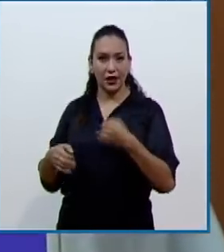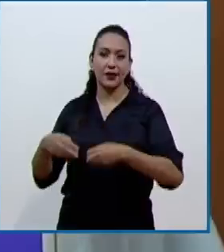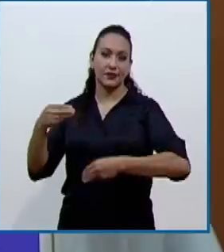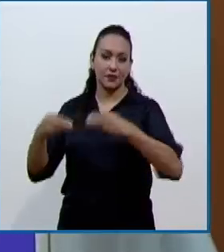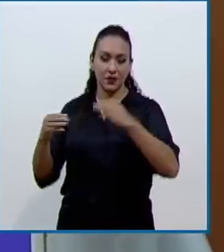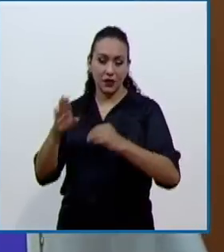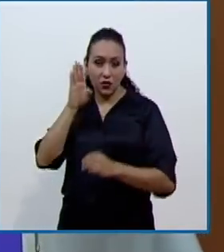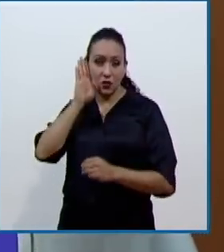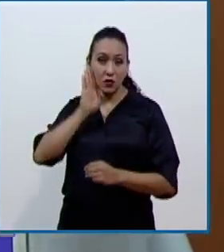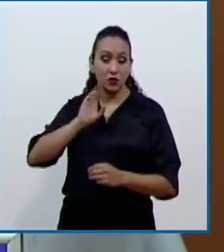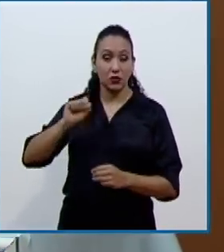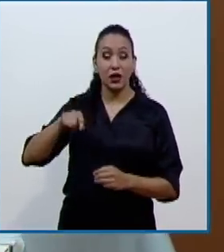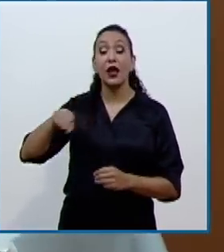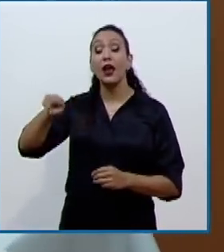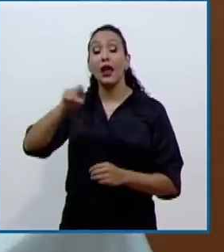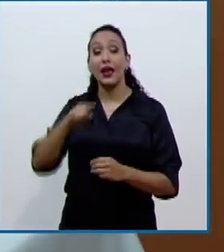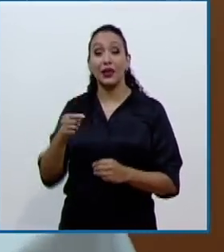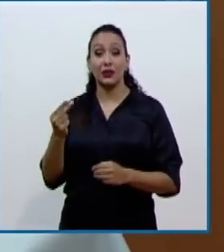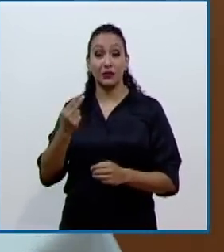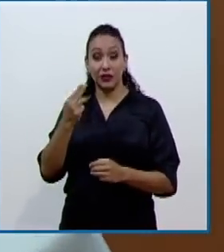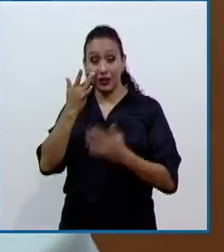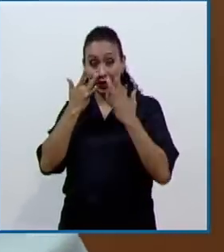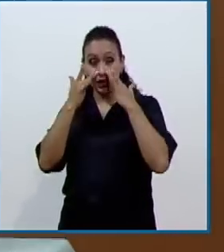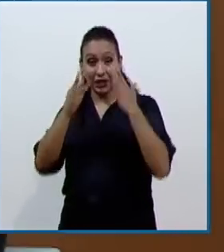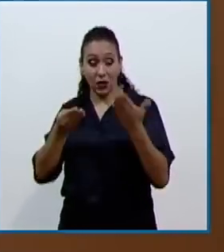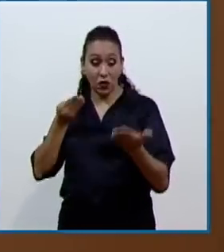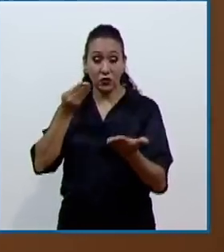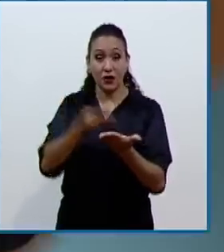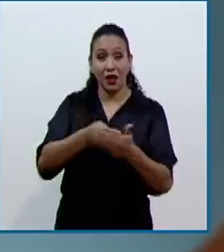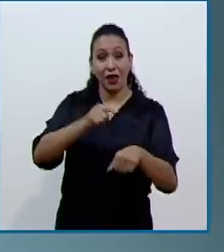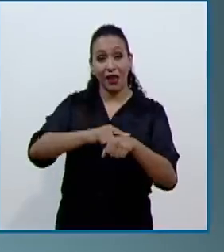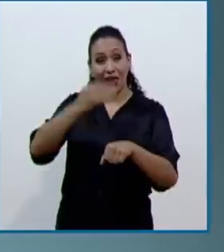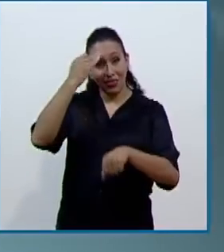de la reforma al Poder Judicial. Escuchemos parte de lo que dijeron.